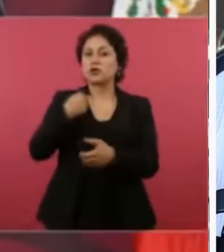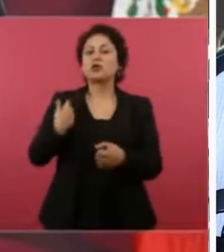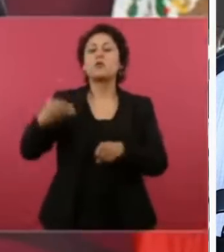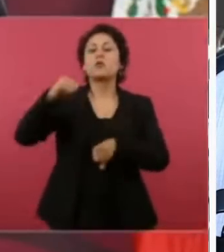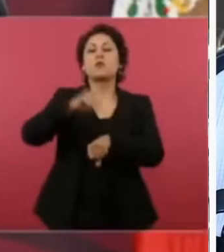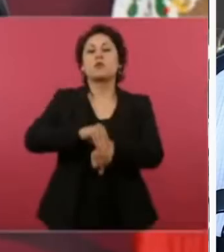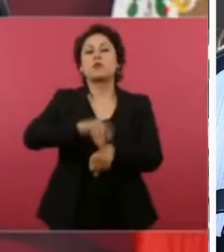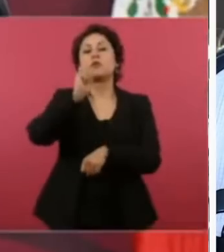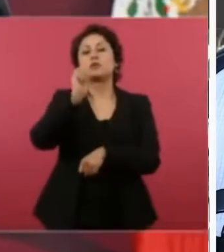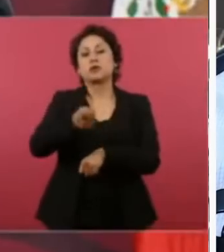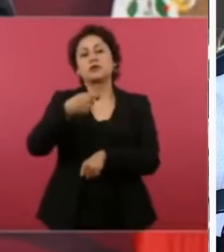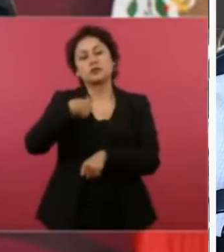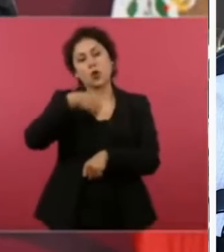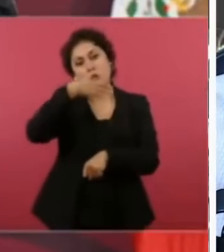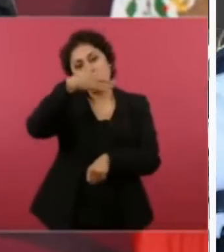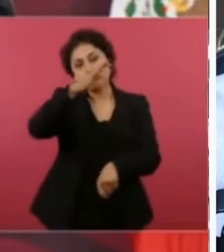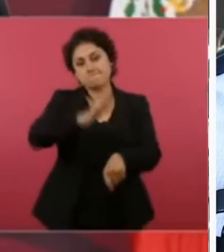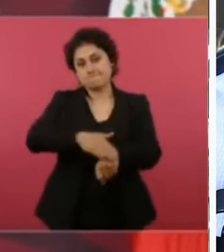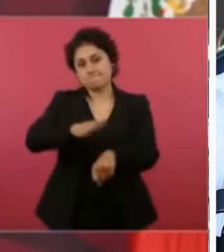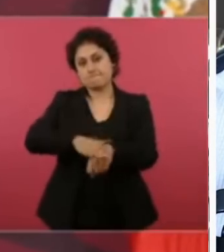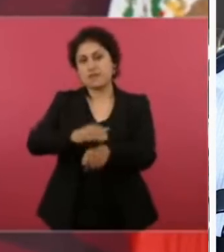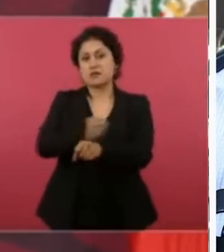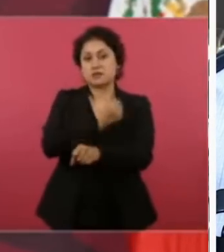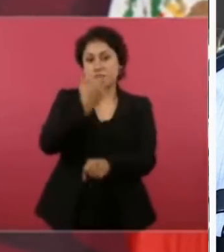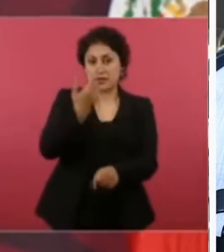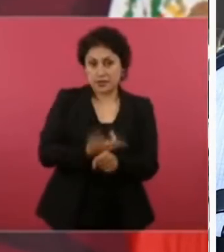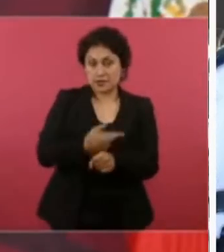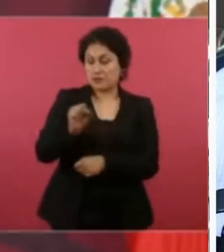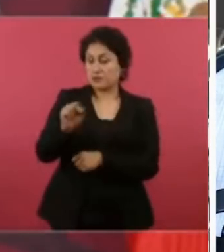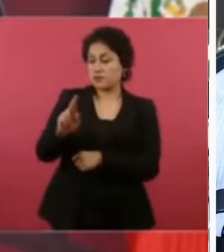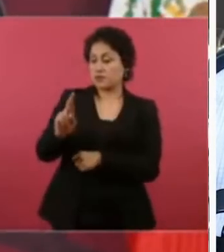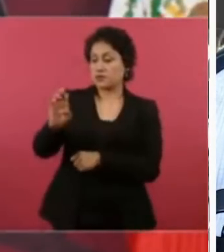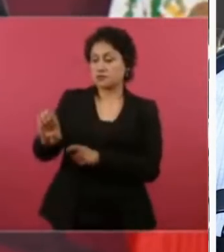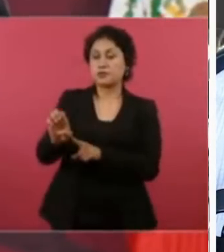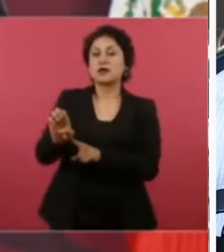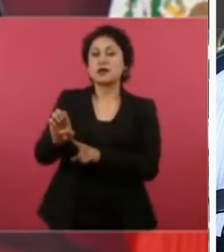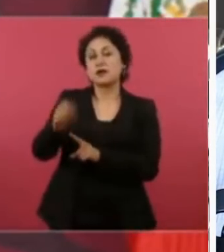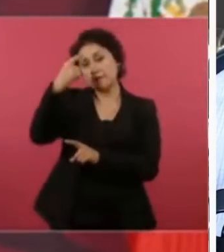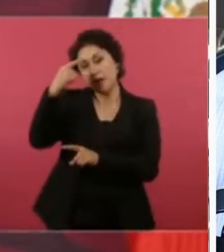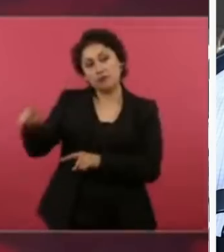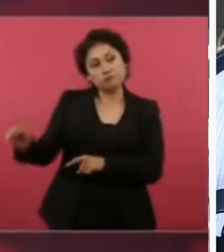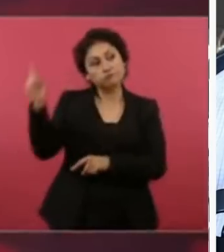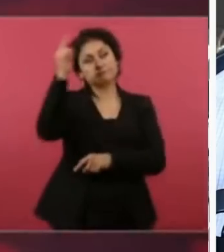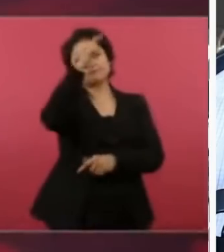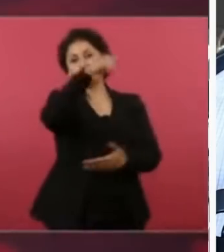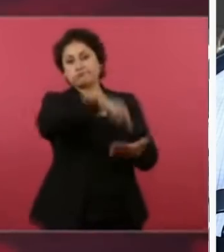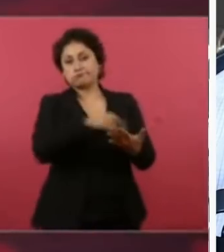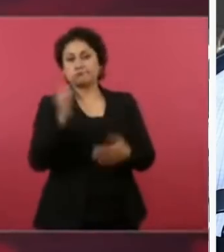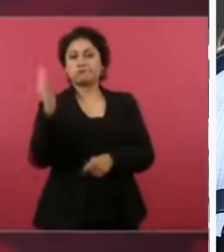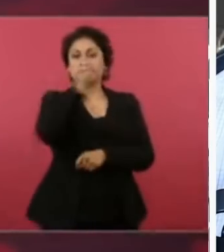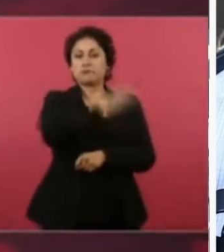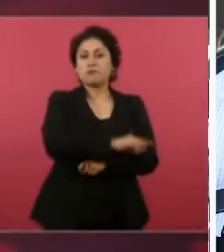que estoy dando instrucciones al secretario de Relaciones Exteriores que se traslade a Washington. Y ahí